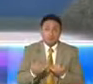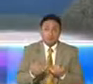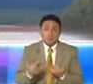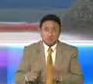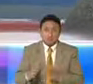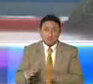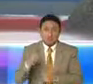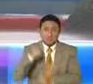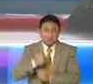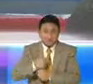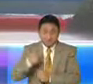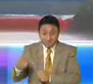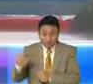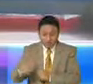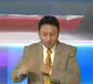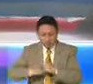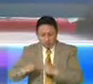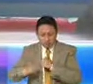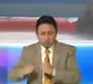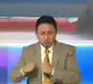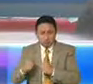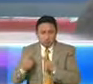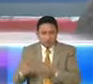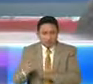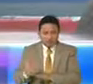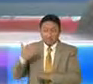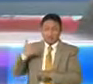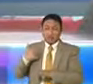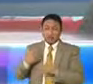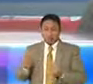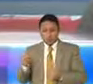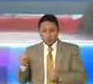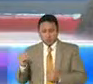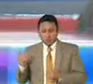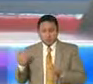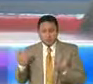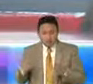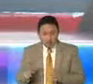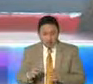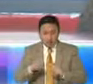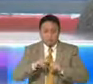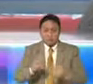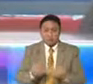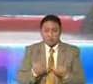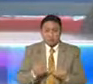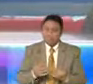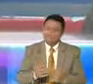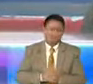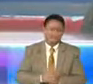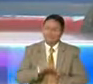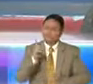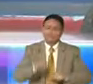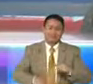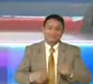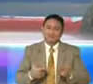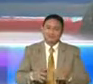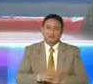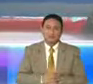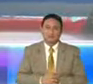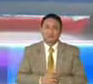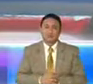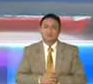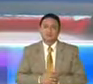trabajo, todo eso, toda esa energía, todo lo que antes uno se tenía, pero ya no es igual, o ya no se puede